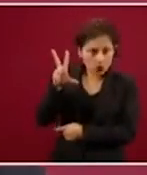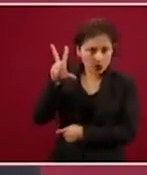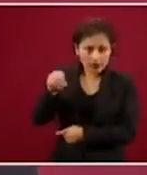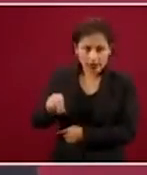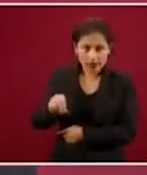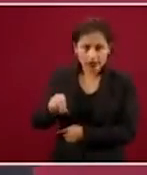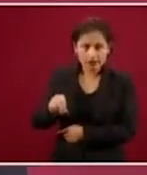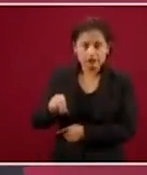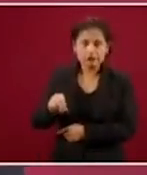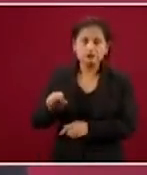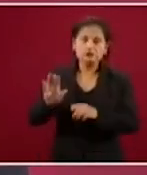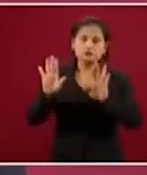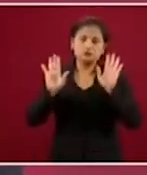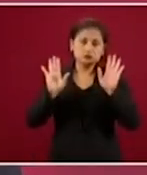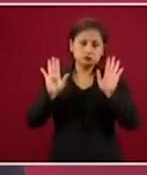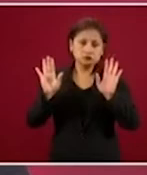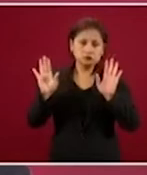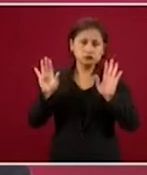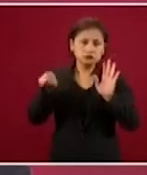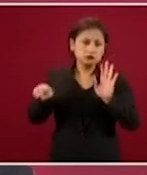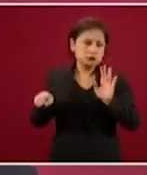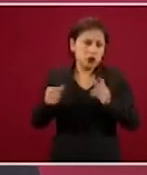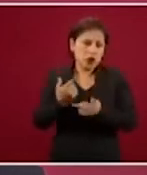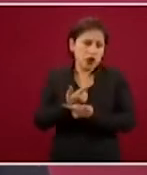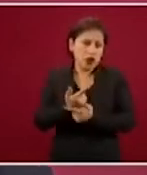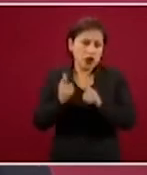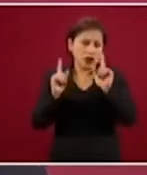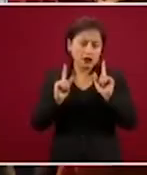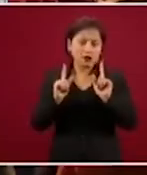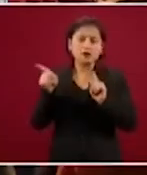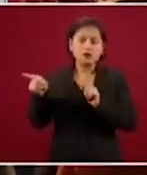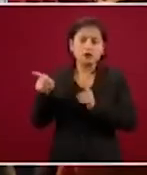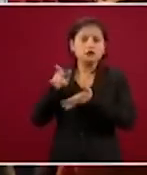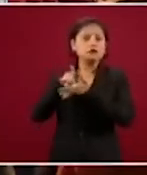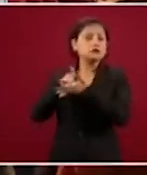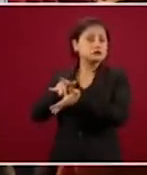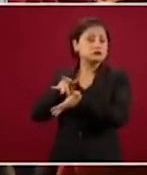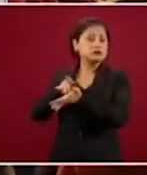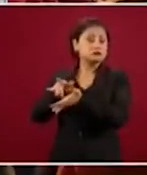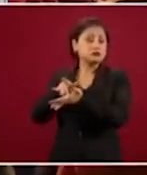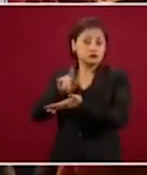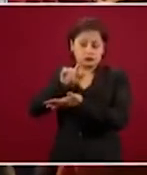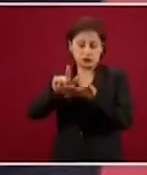seguir recibiendo sus apoyos que les corresponden por ley.